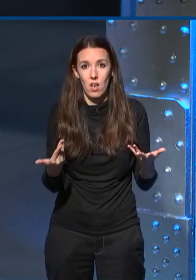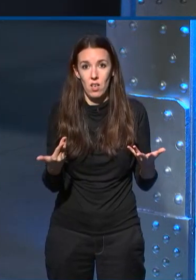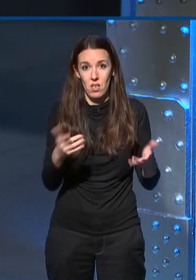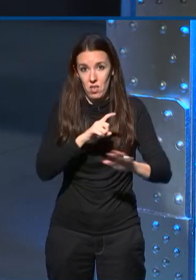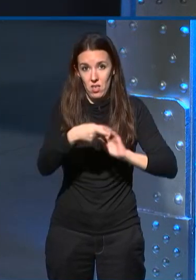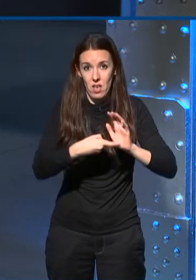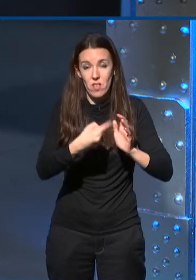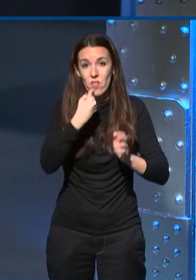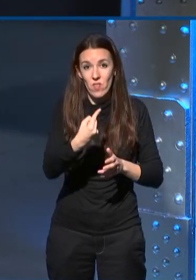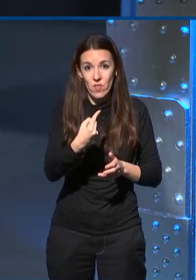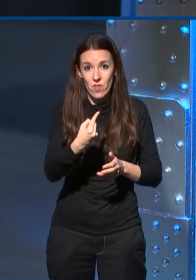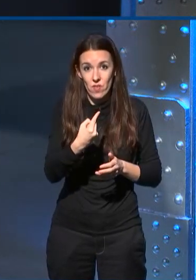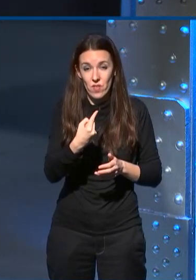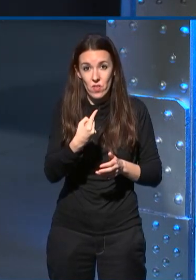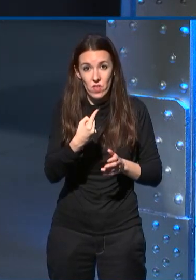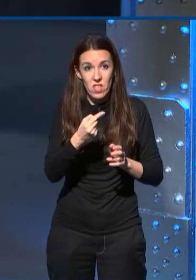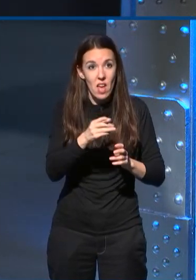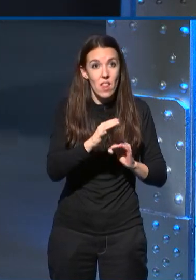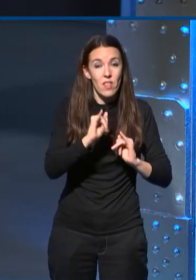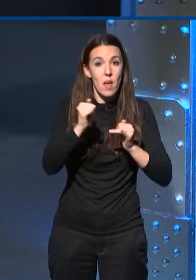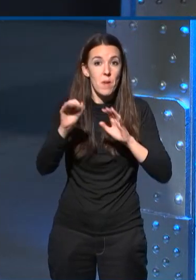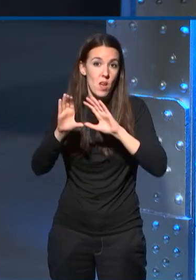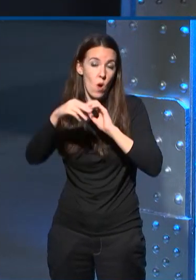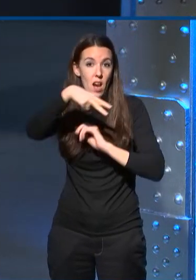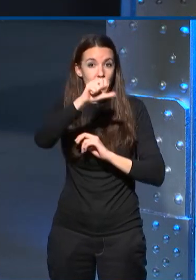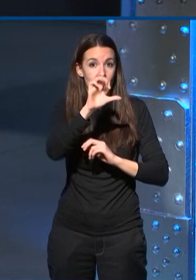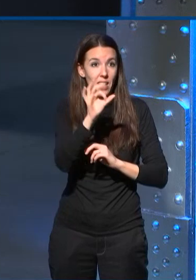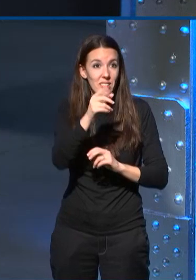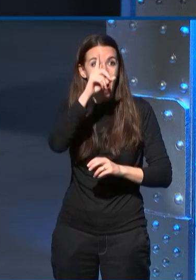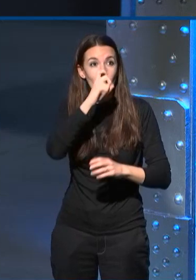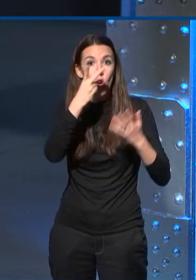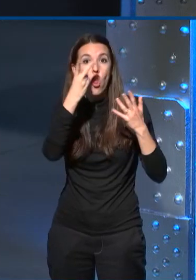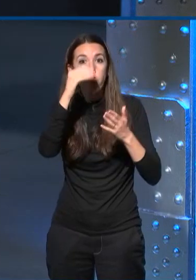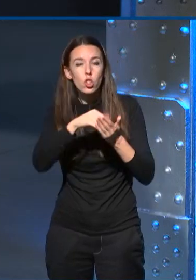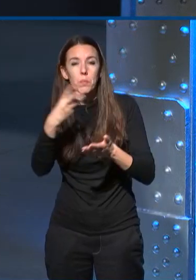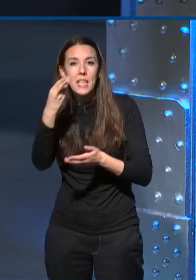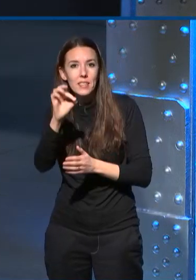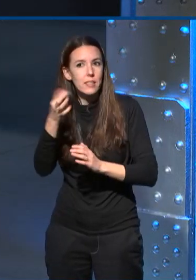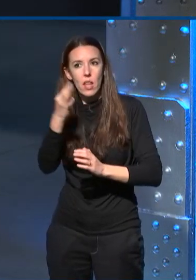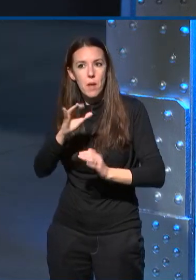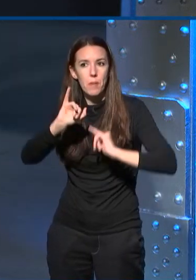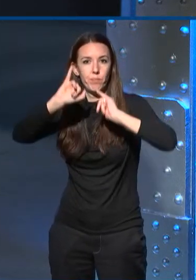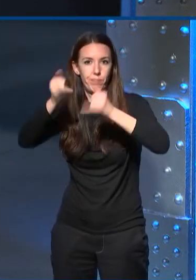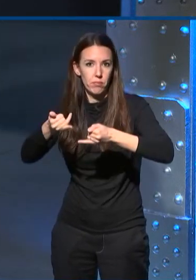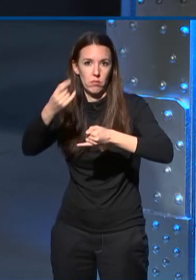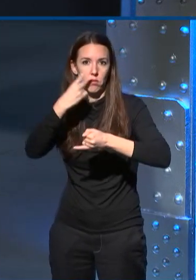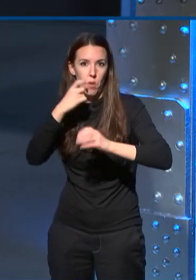establece que la NASA tiene que ir a Marte en la década del 2030, que tiene que hacer todo lo mejor posible para ir para allá. Pues bien, eso es